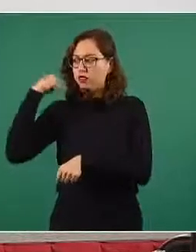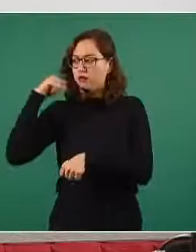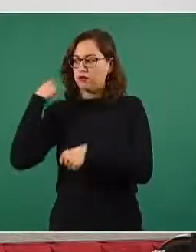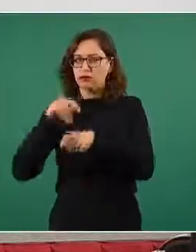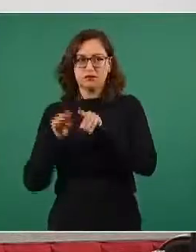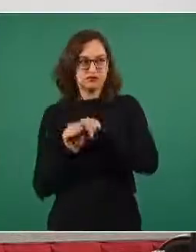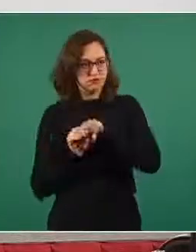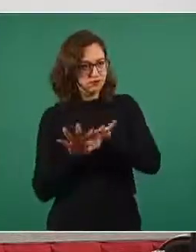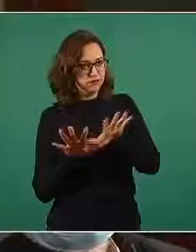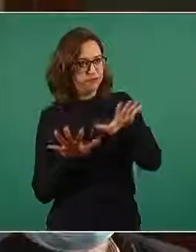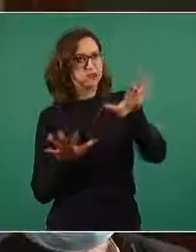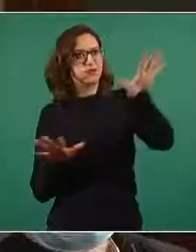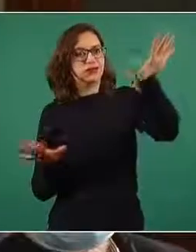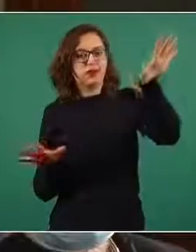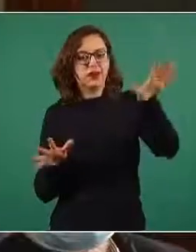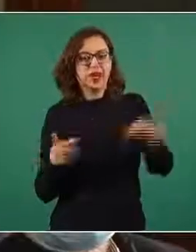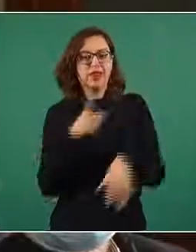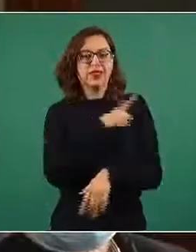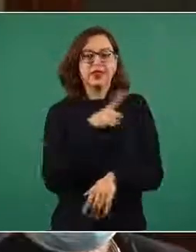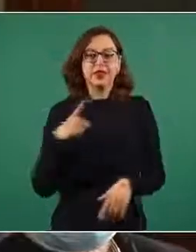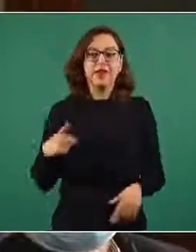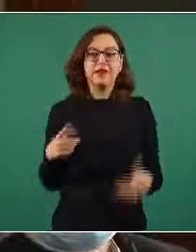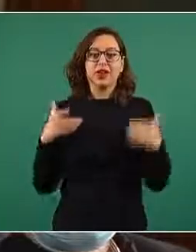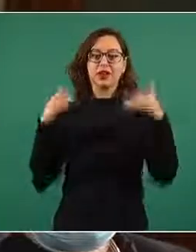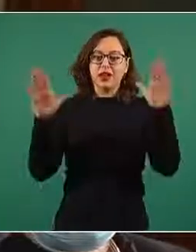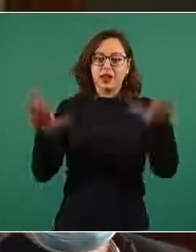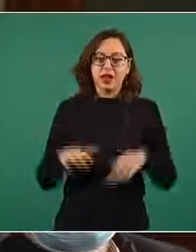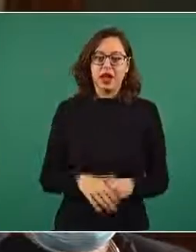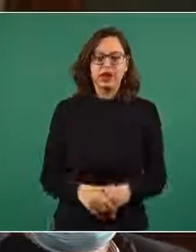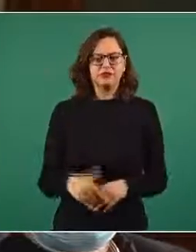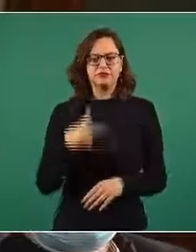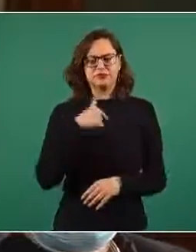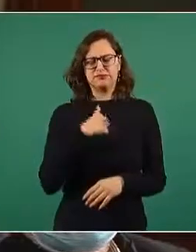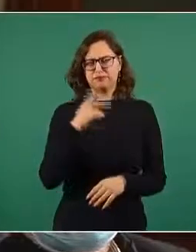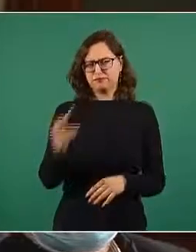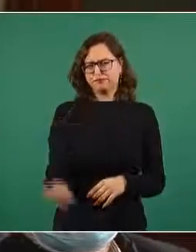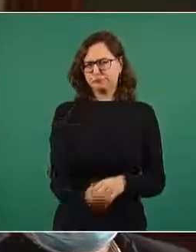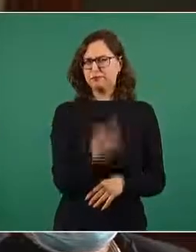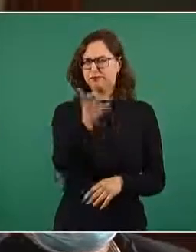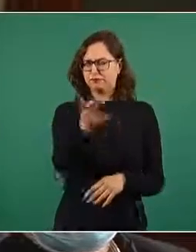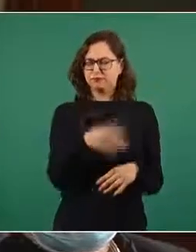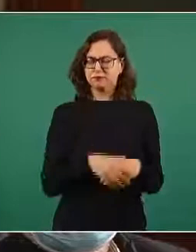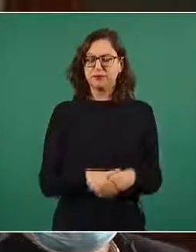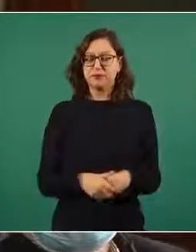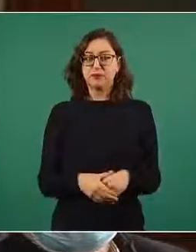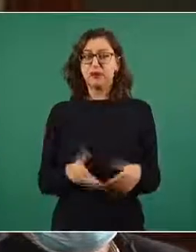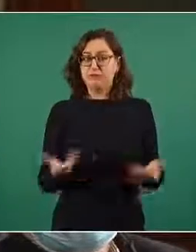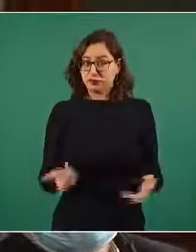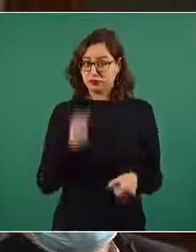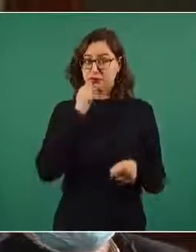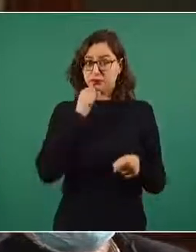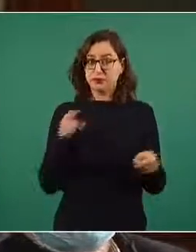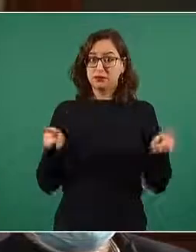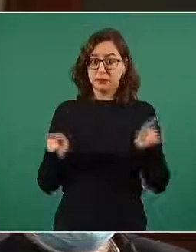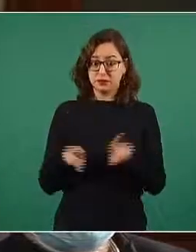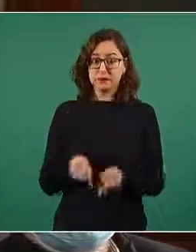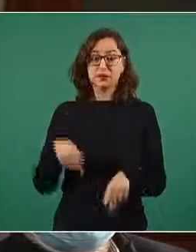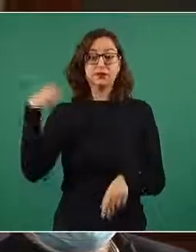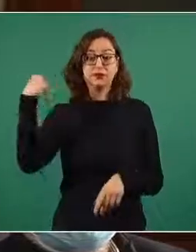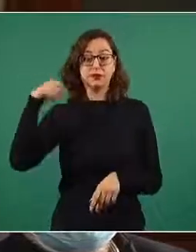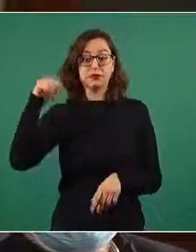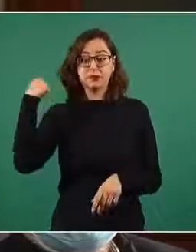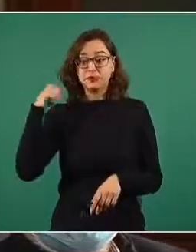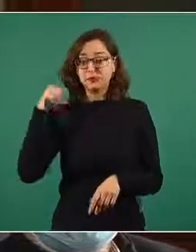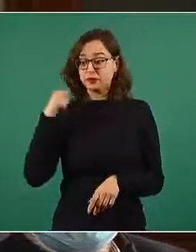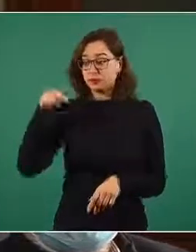señor presidente, yo le preguntaría, ¿usted considera prudente tabasqueñizar México, que hace